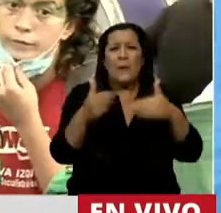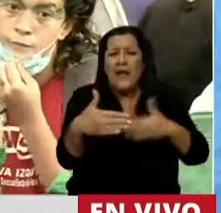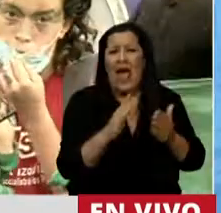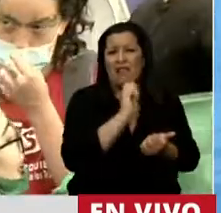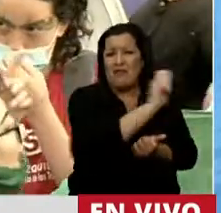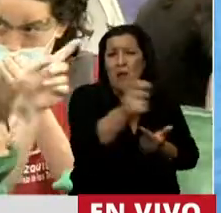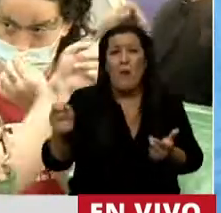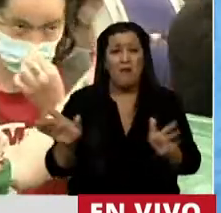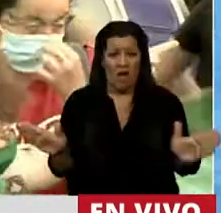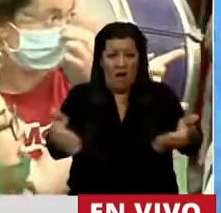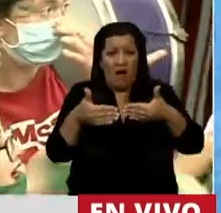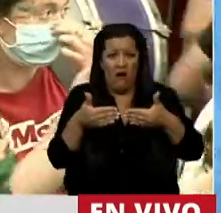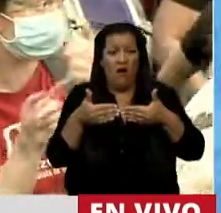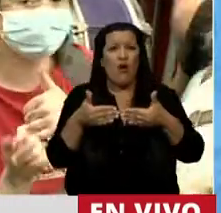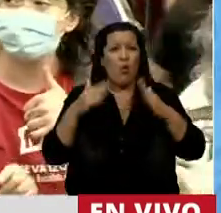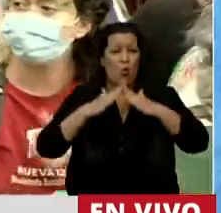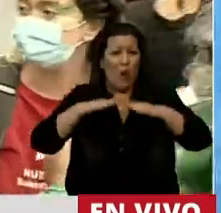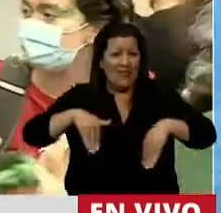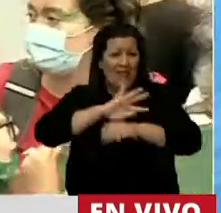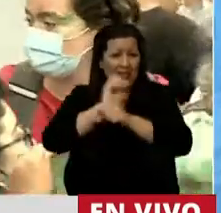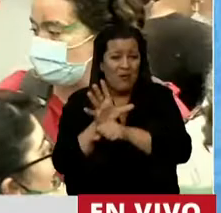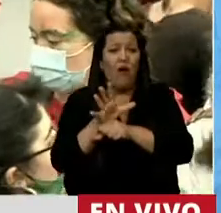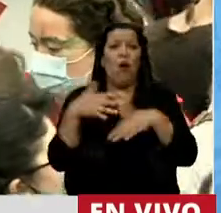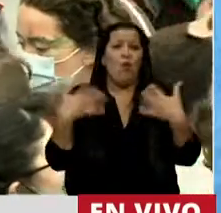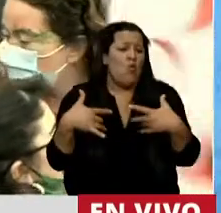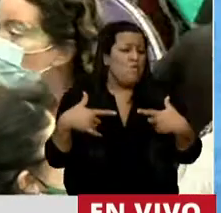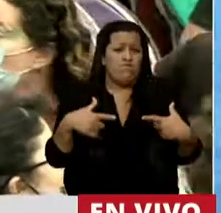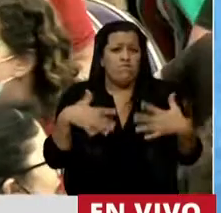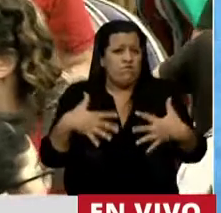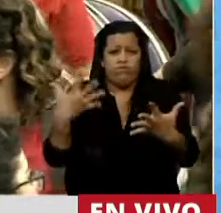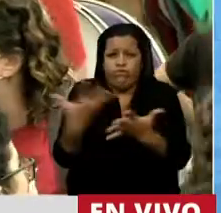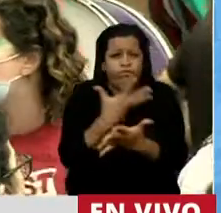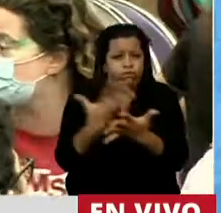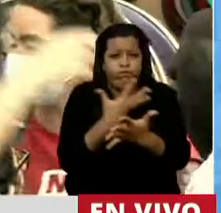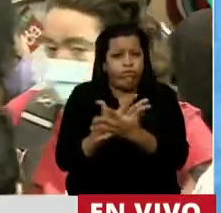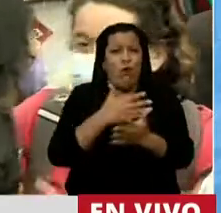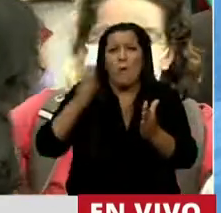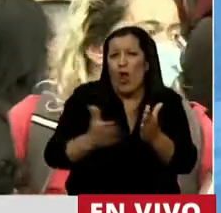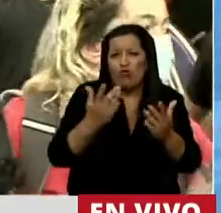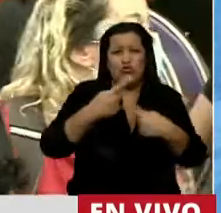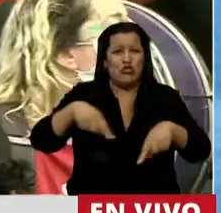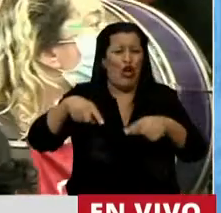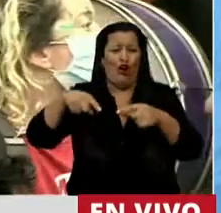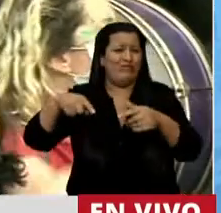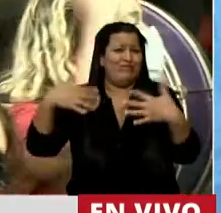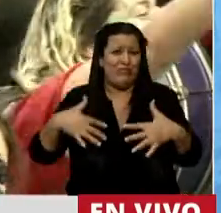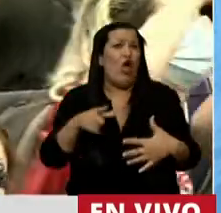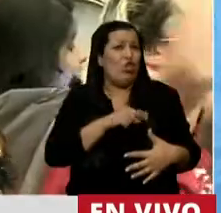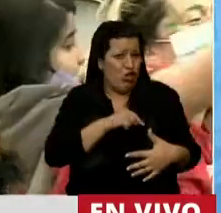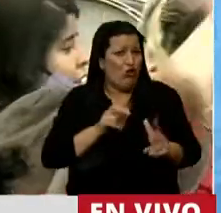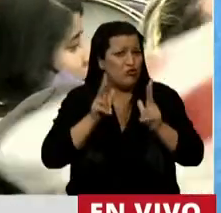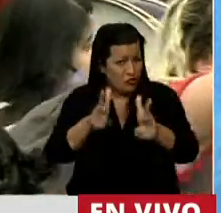aislamiento social han producido profundas heridas en el tejido social y productivo. Con dolor lo